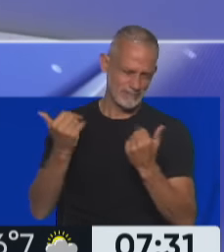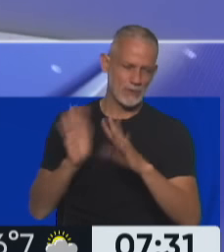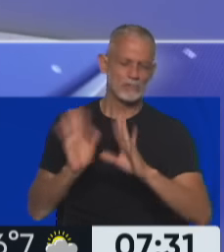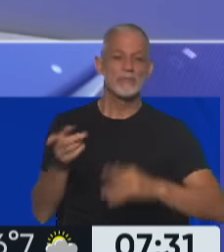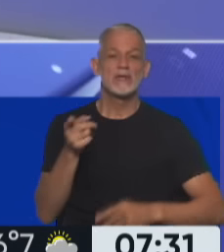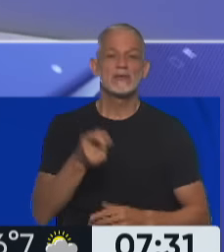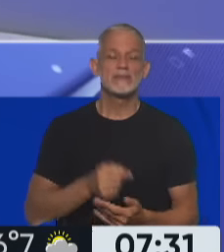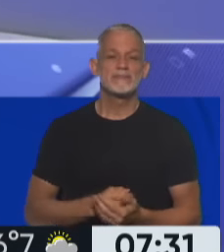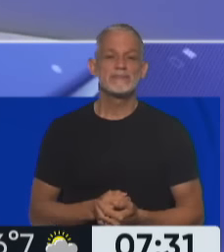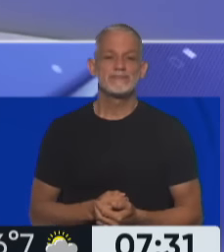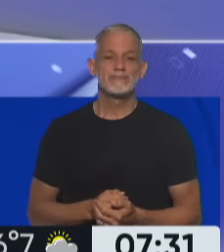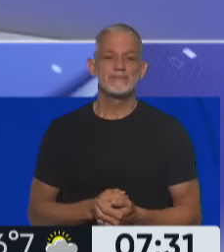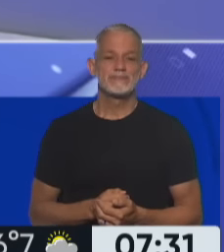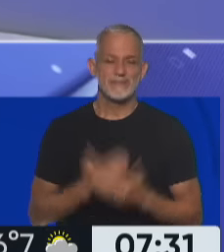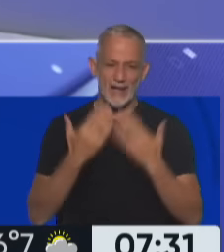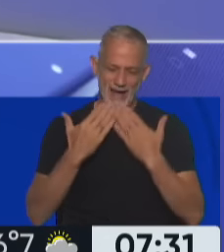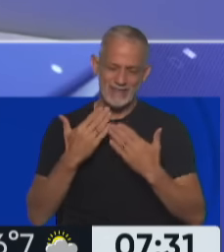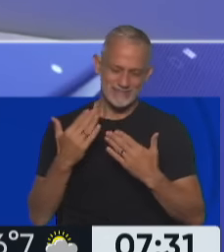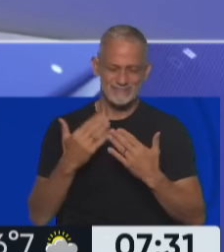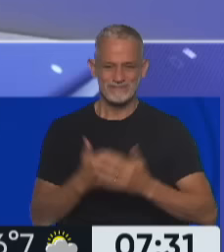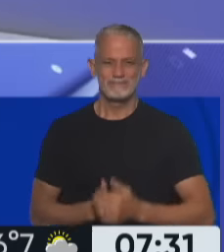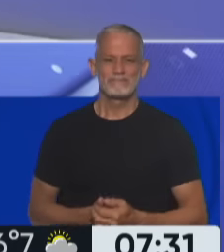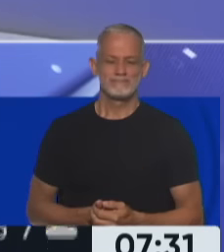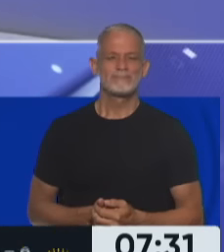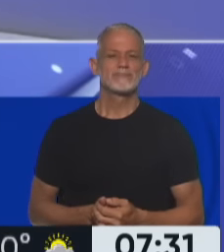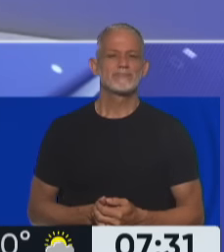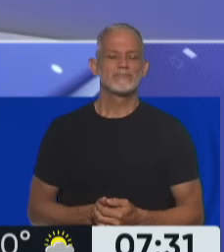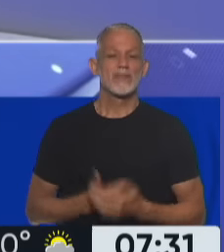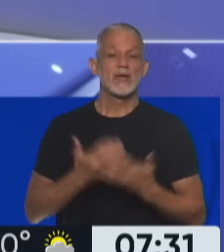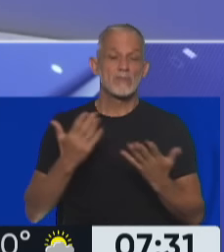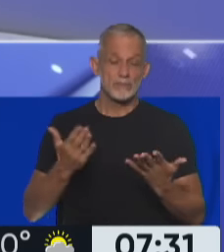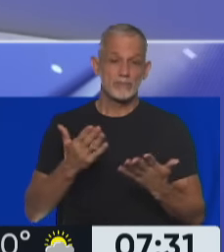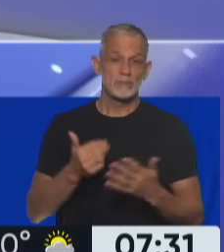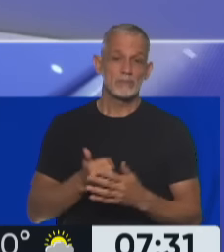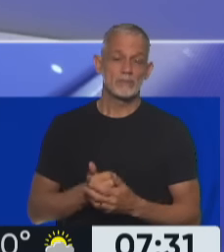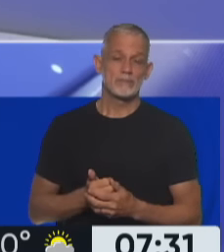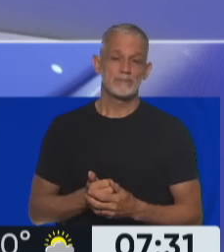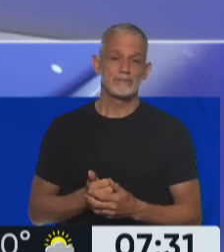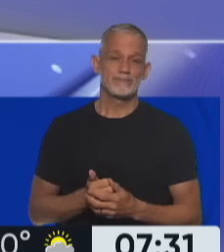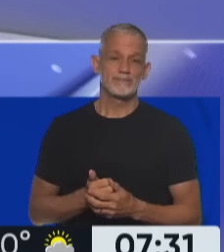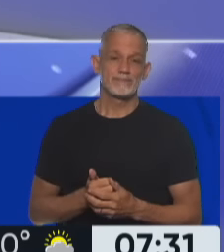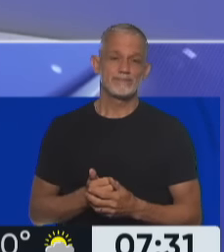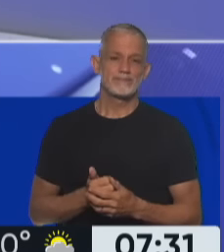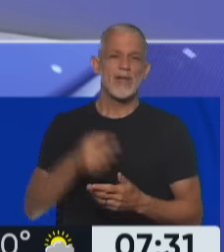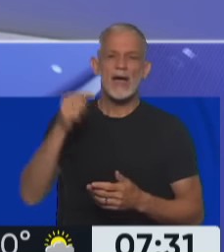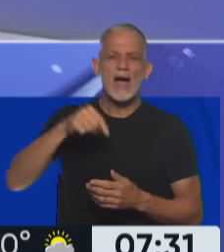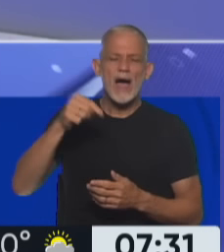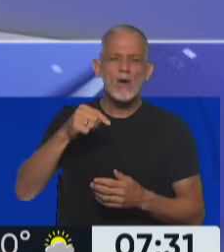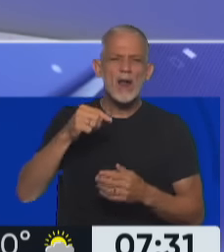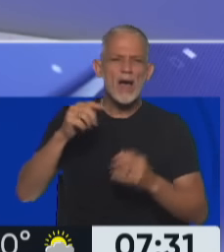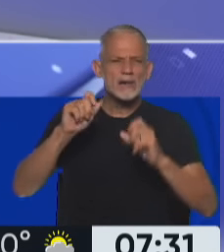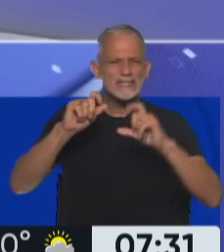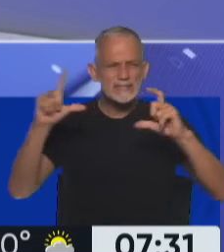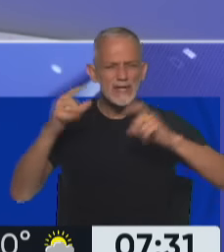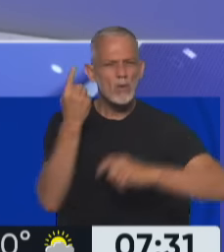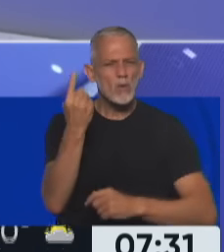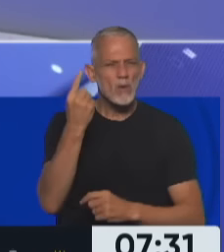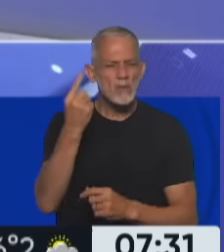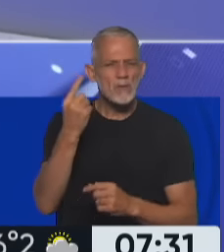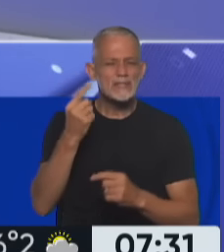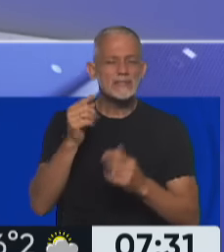despedimos. Gracias a ustedes. A ustedes. Bueno. Chao. Adiós, gracias. Muchísimas gracias. Y vamos a ver una imagen sí. puntual que tiene que ver